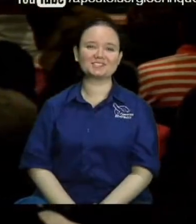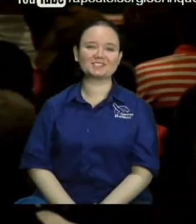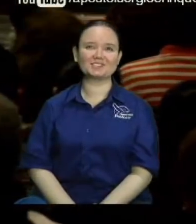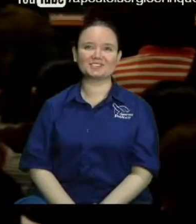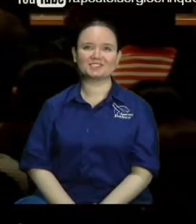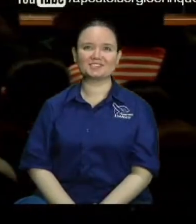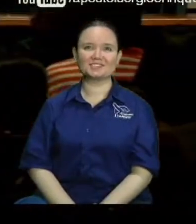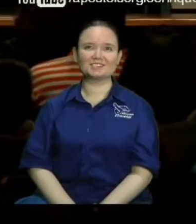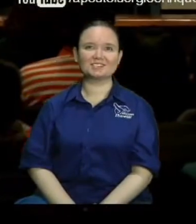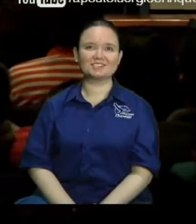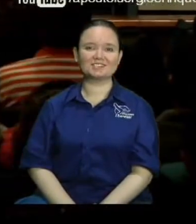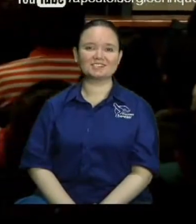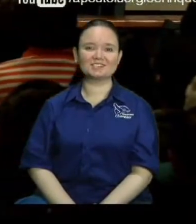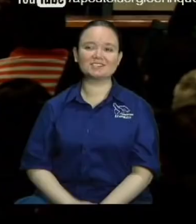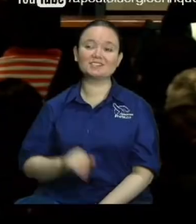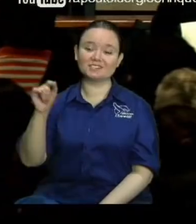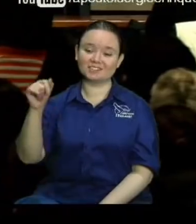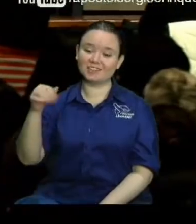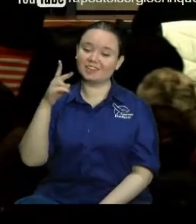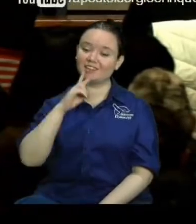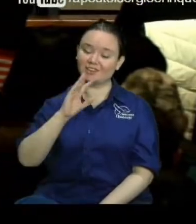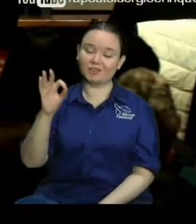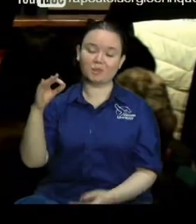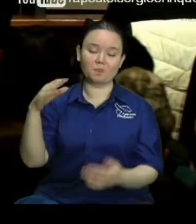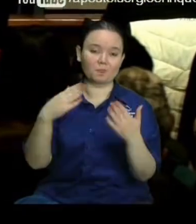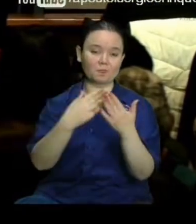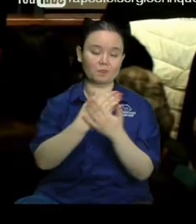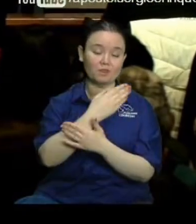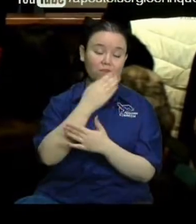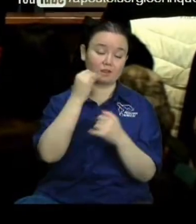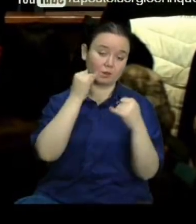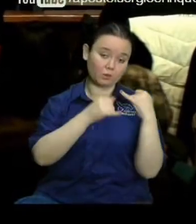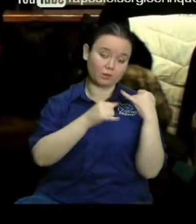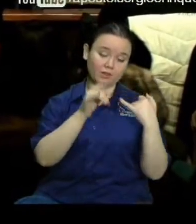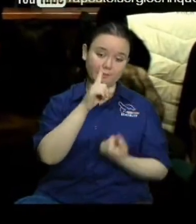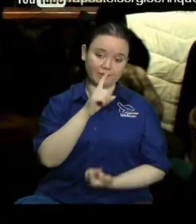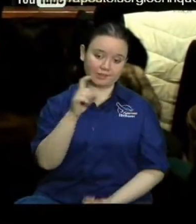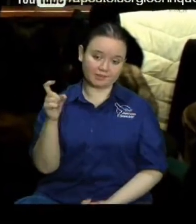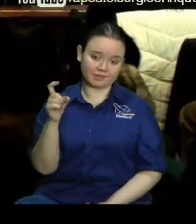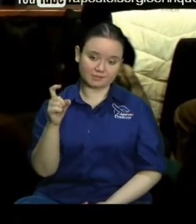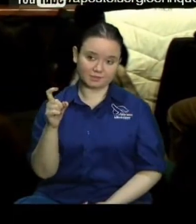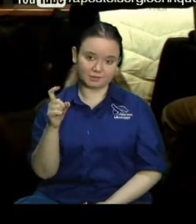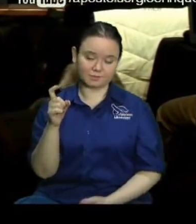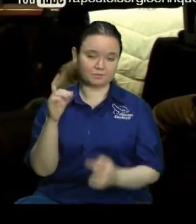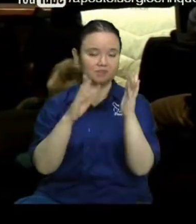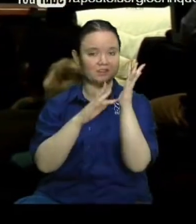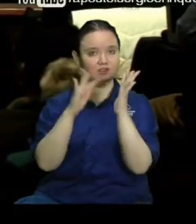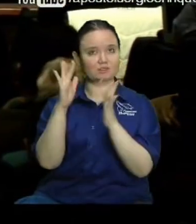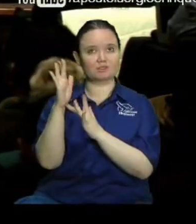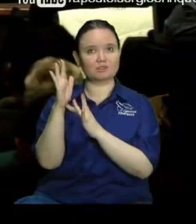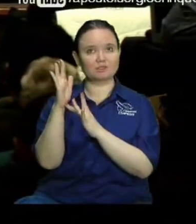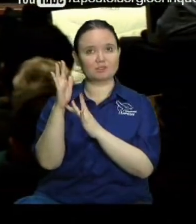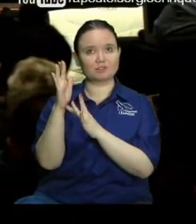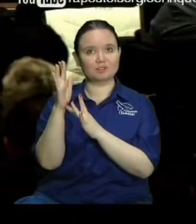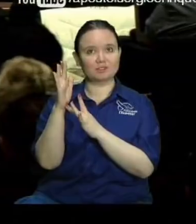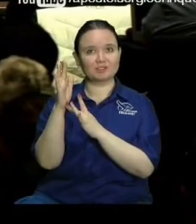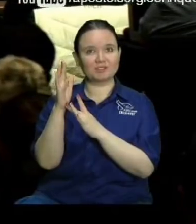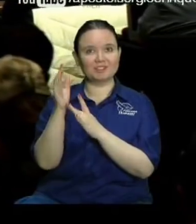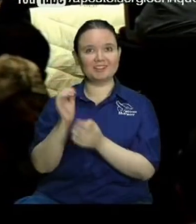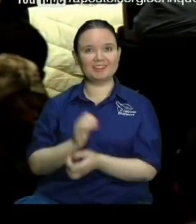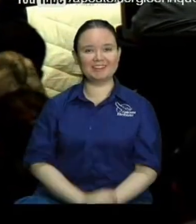Hijitos, somos de la nueva generación, de la última generación, la generación de Jesús. Hoy sí los miro bien desde